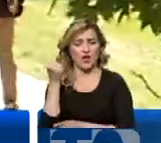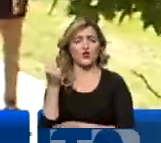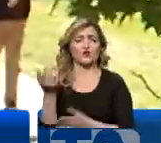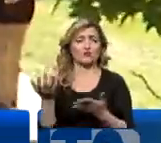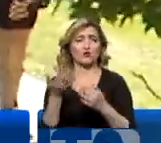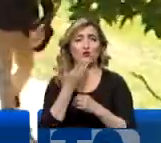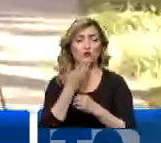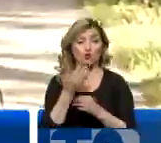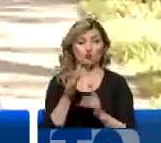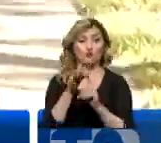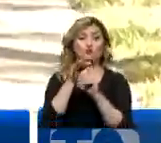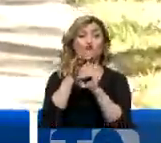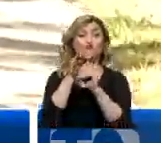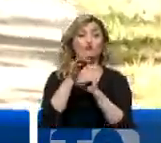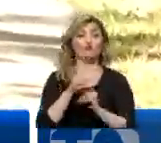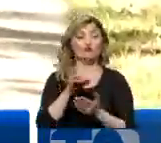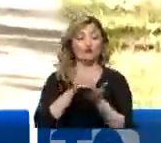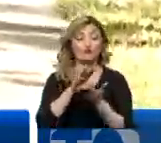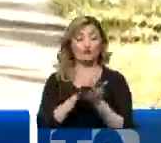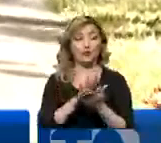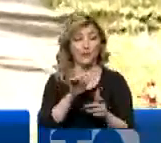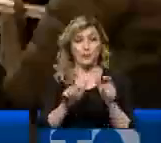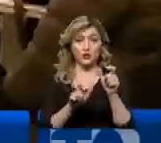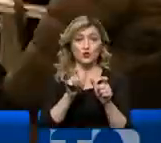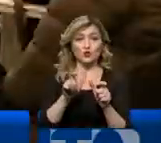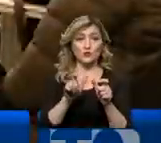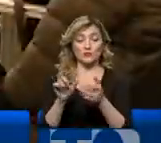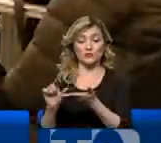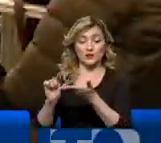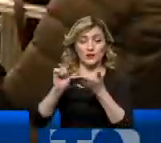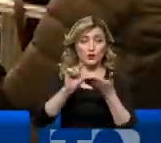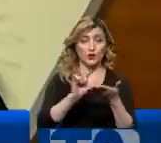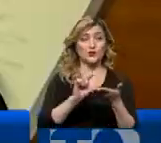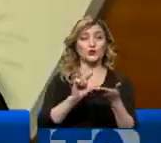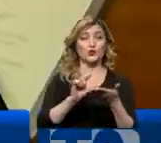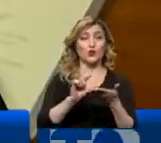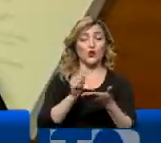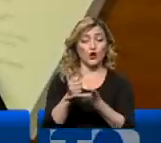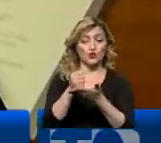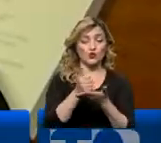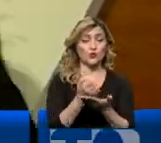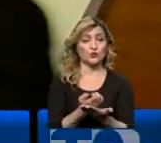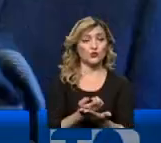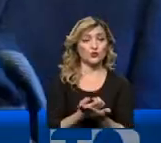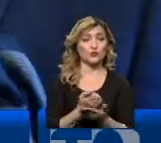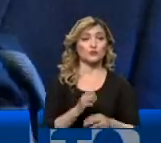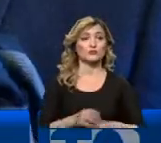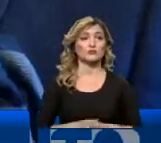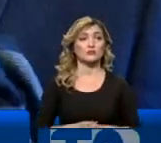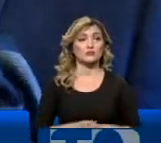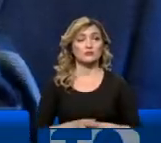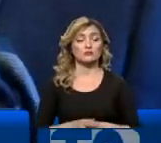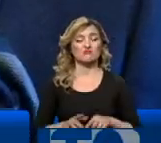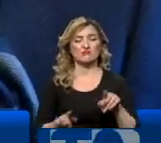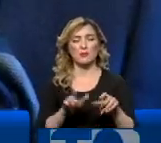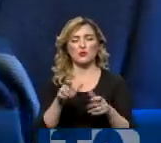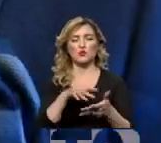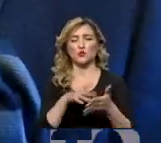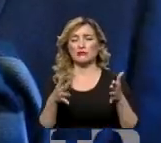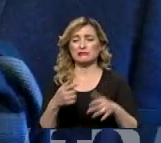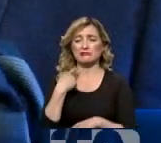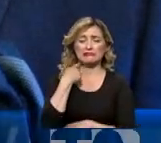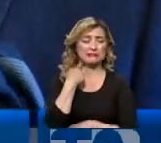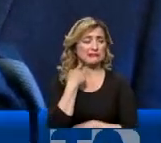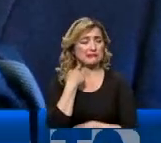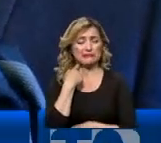Este régimen especial también será para quienes obtuvieron un crédito educativo o ayudas económicas. Y que de alguna forma ellos han puesto